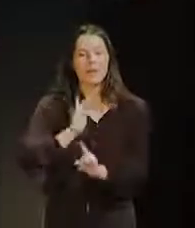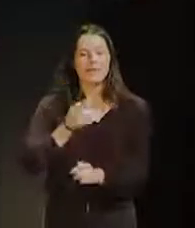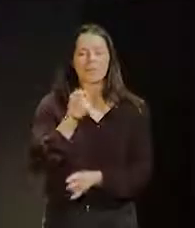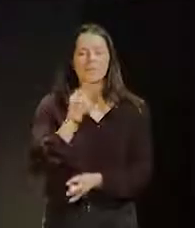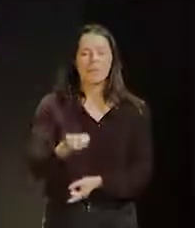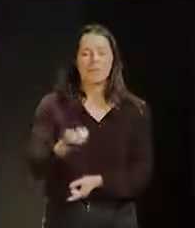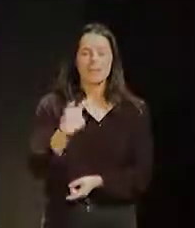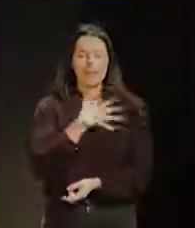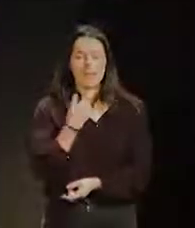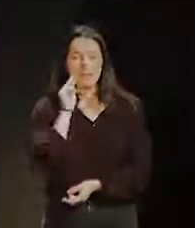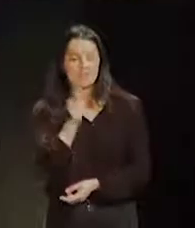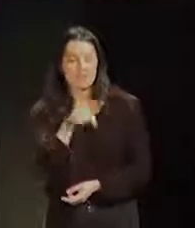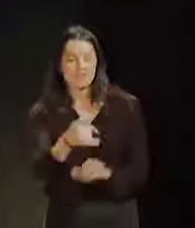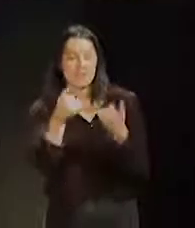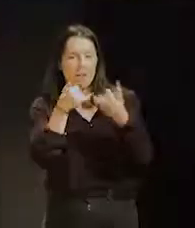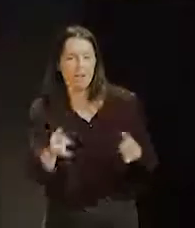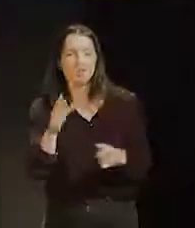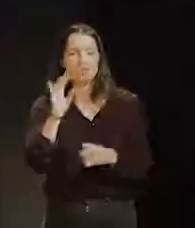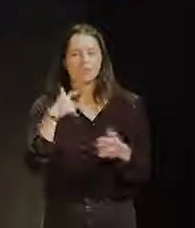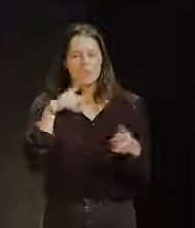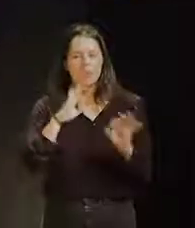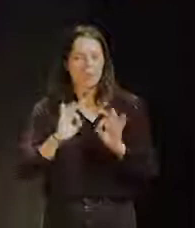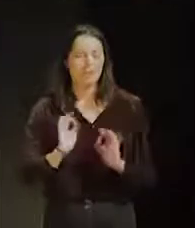ópera yo voy a empezar a pensarla